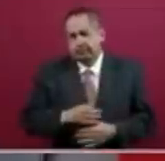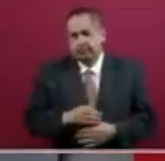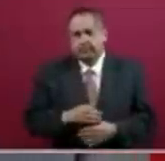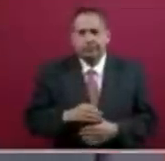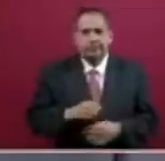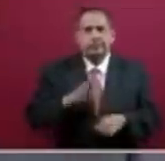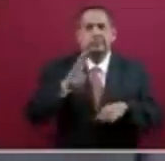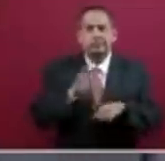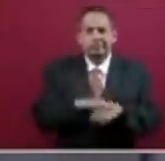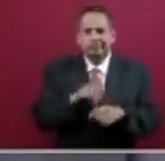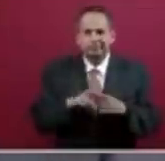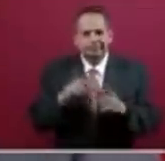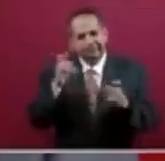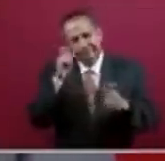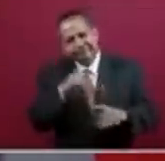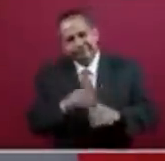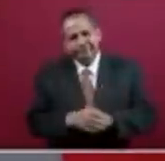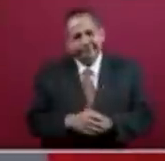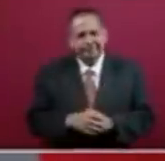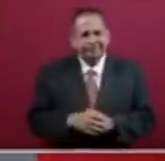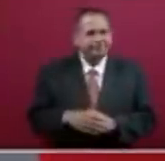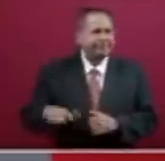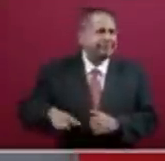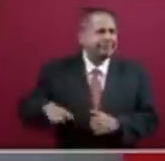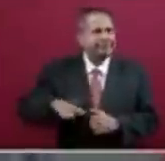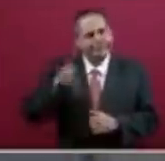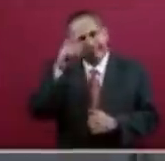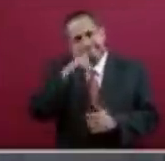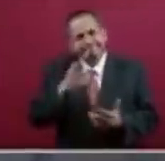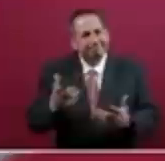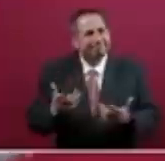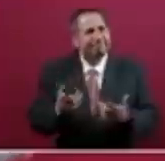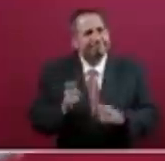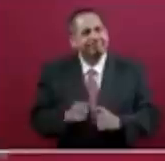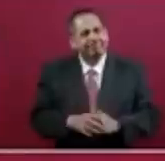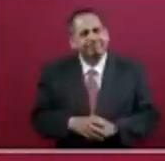más complejo en el gobierno?